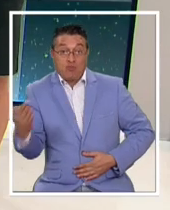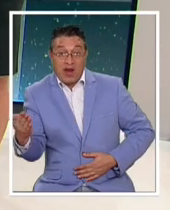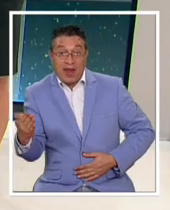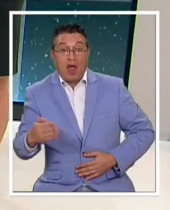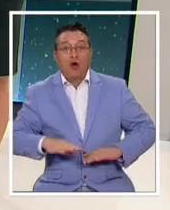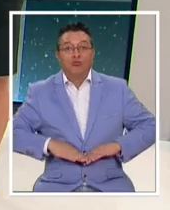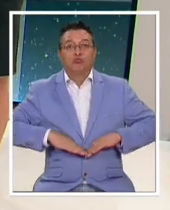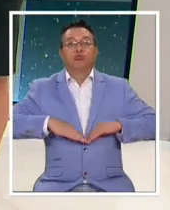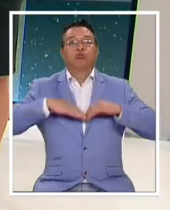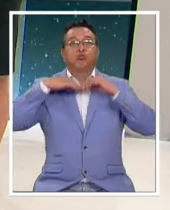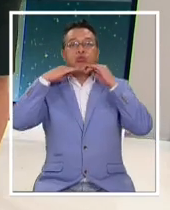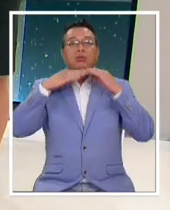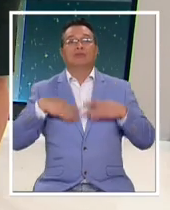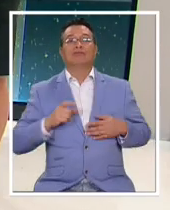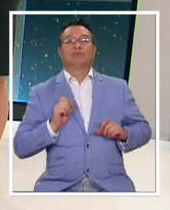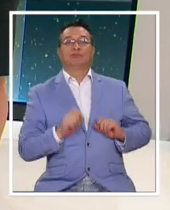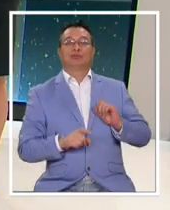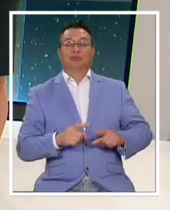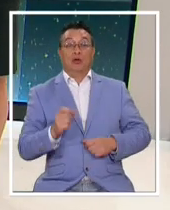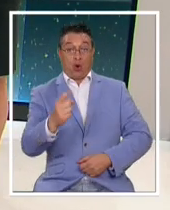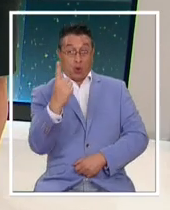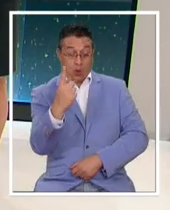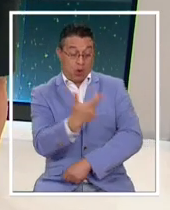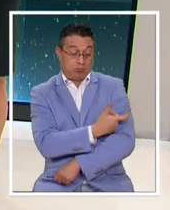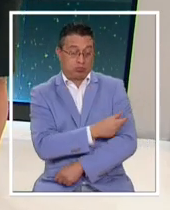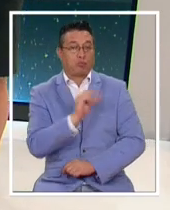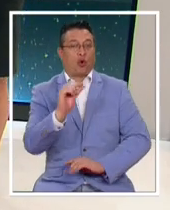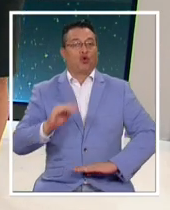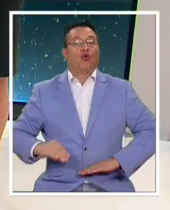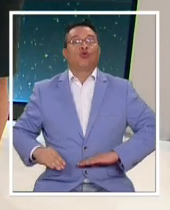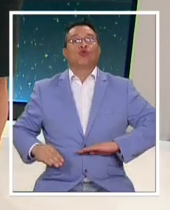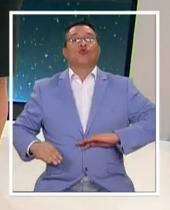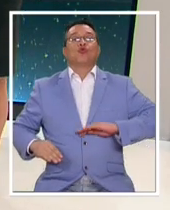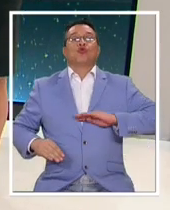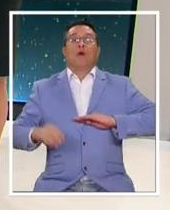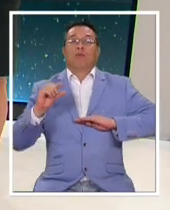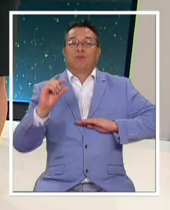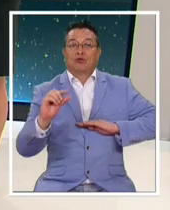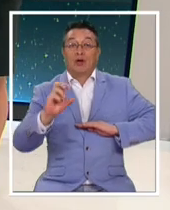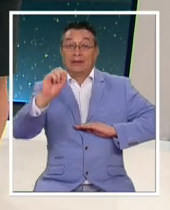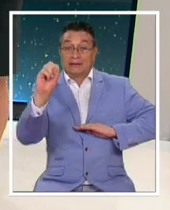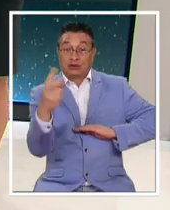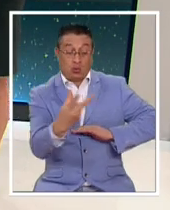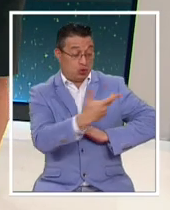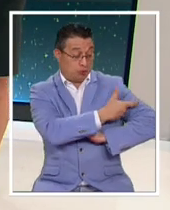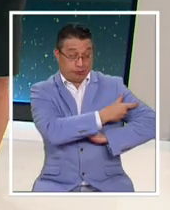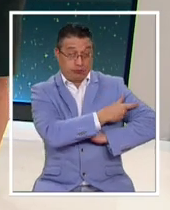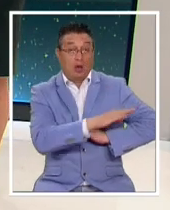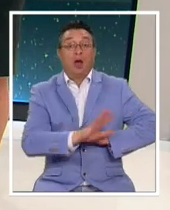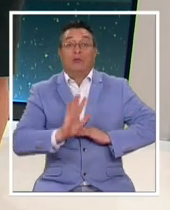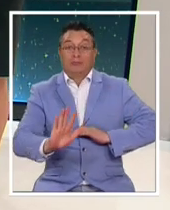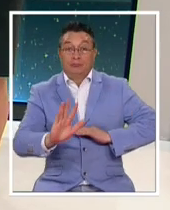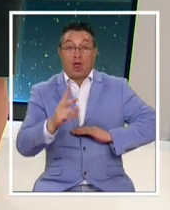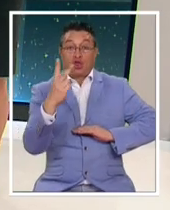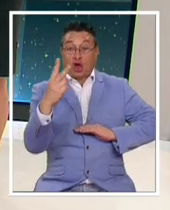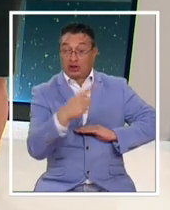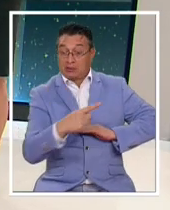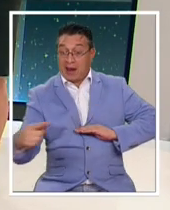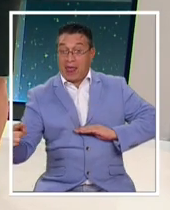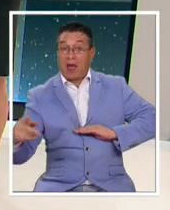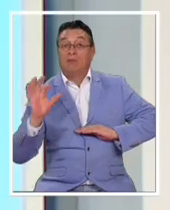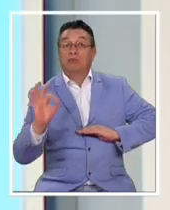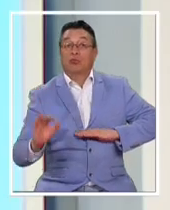porque si tenemos una sola inyección, es casi nada, o sea, ninguna. Y puesta la segunda tampoco, hay que esperar 2 semanas. 2 semanas, así